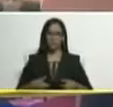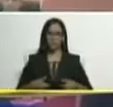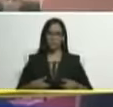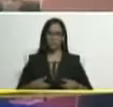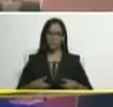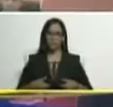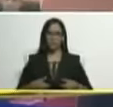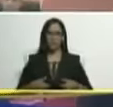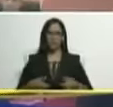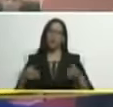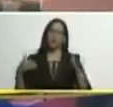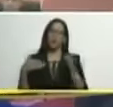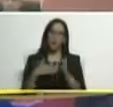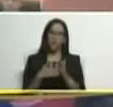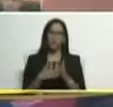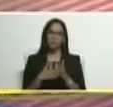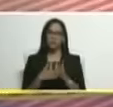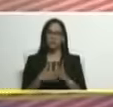contra la